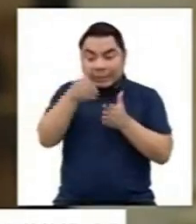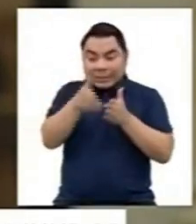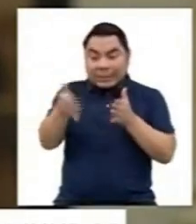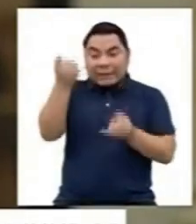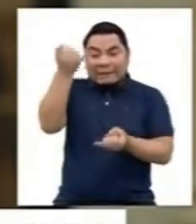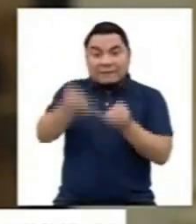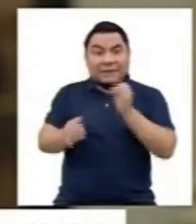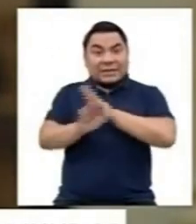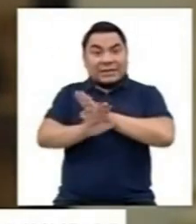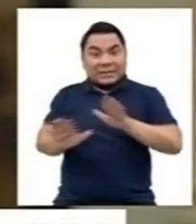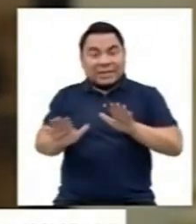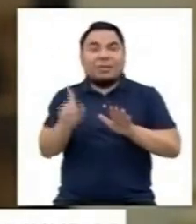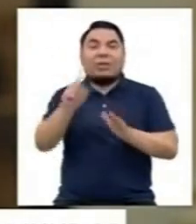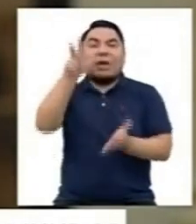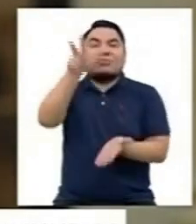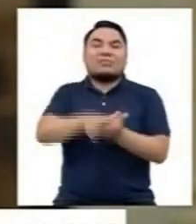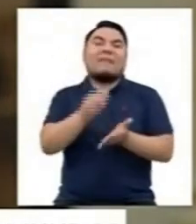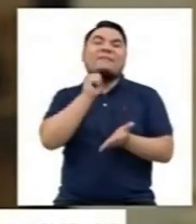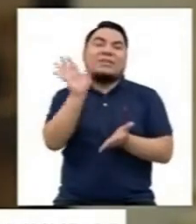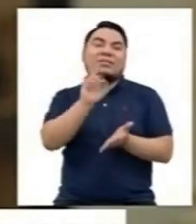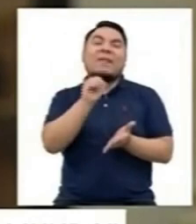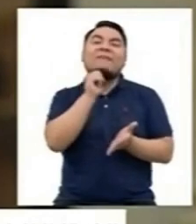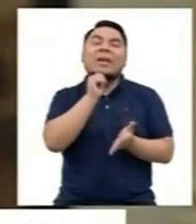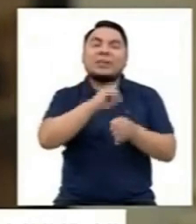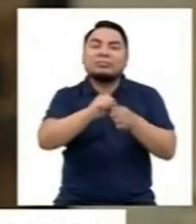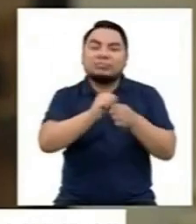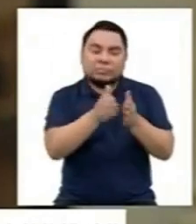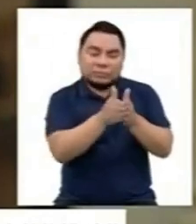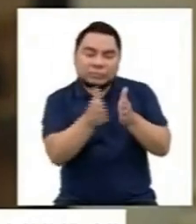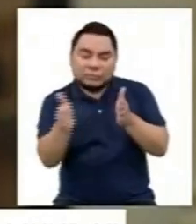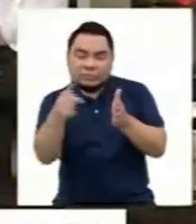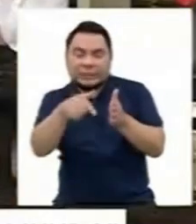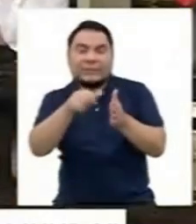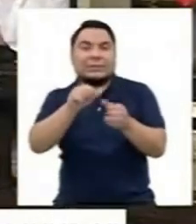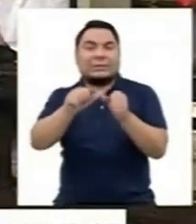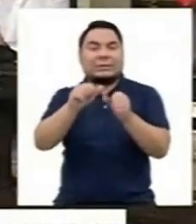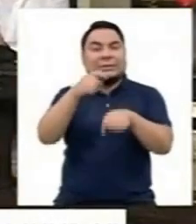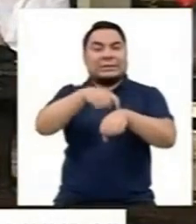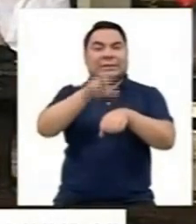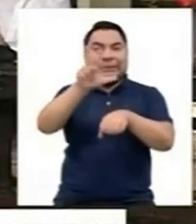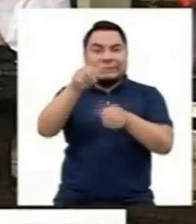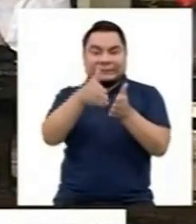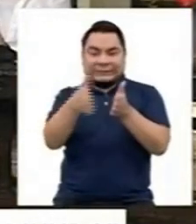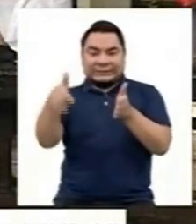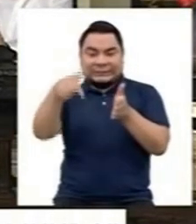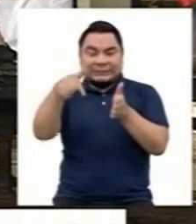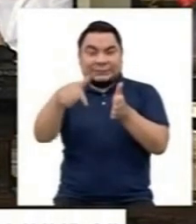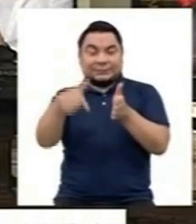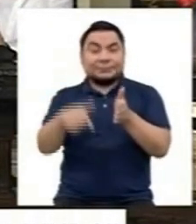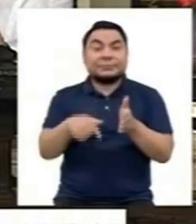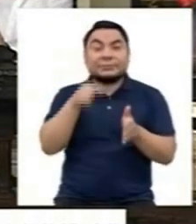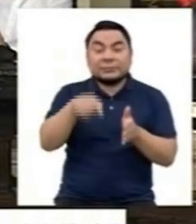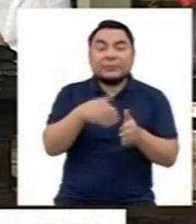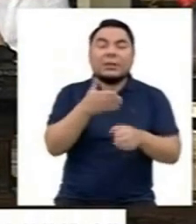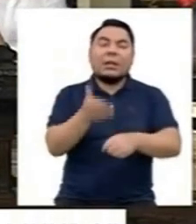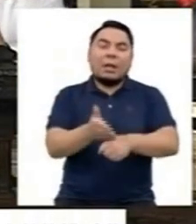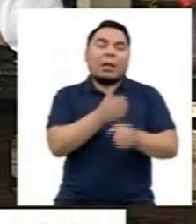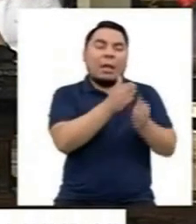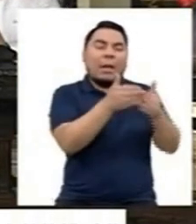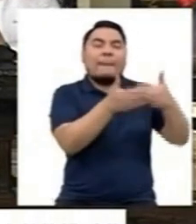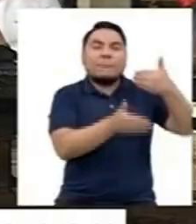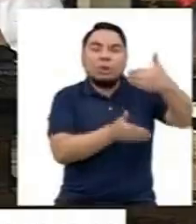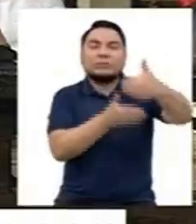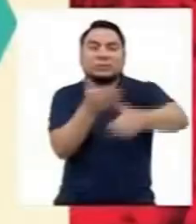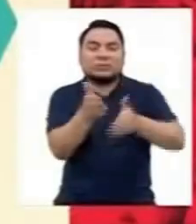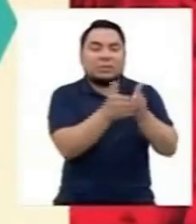los laboratorios, pero no habló nada sobre la vacuna rusa que también inició la fase 3. Precisamente el lote de 10.000 unidades